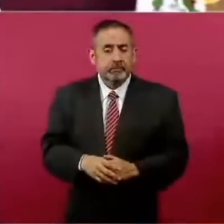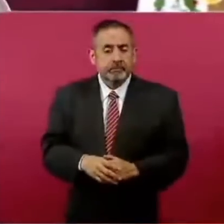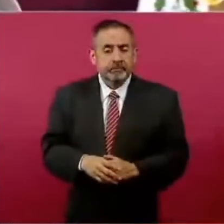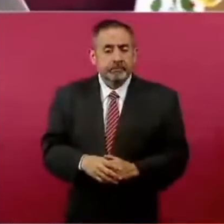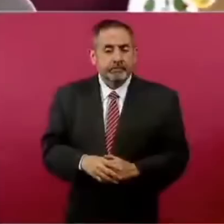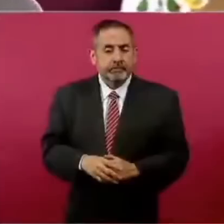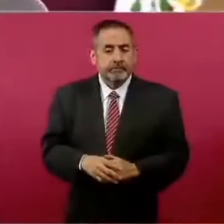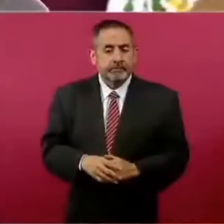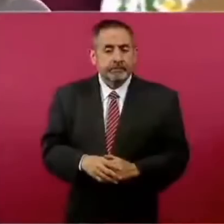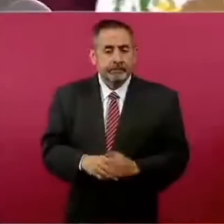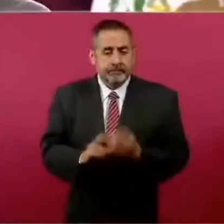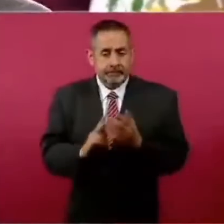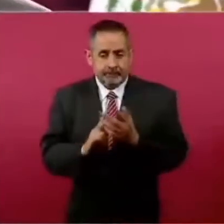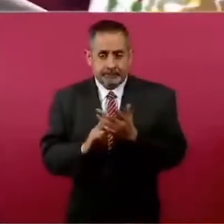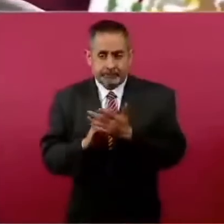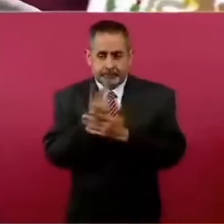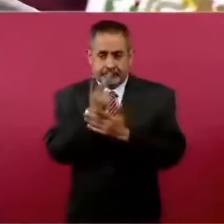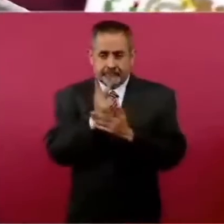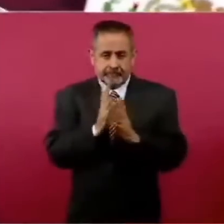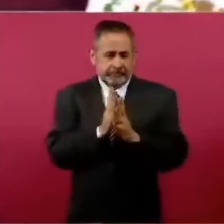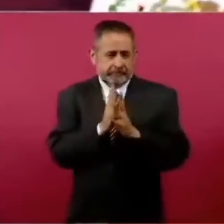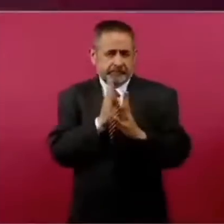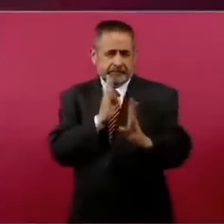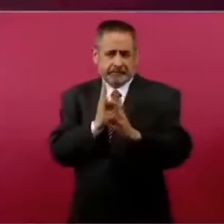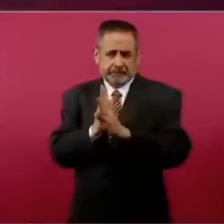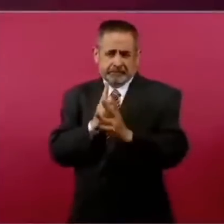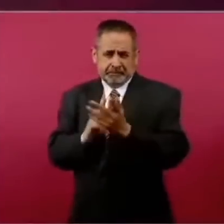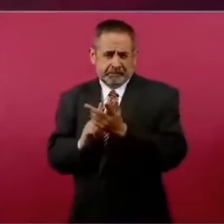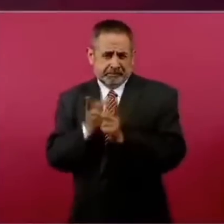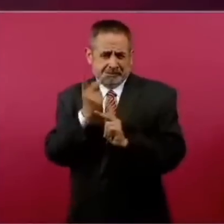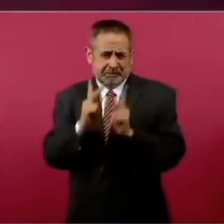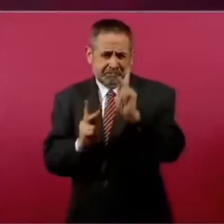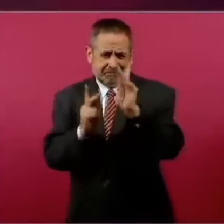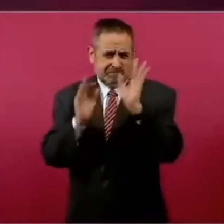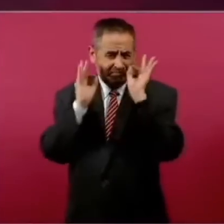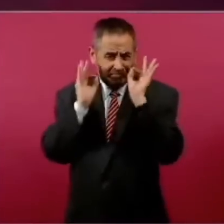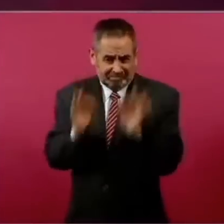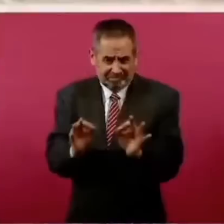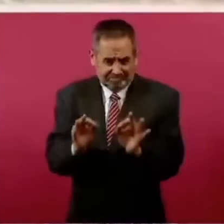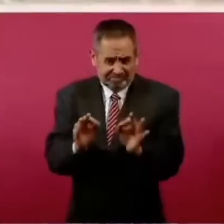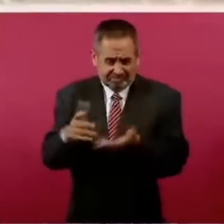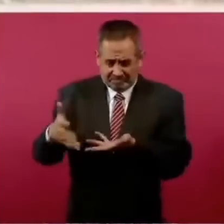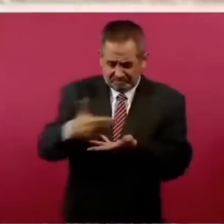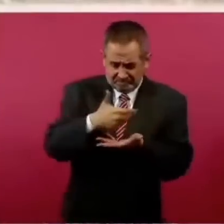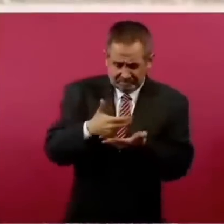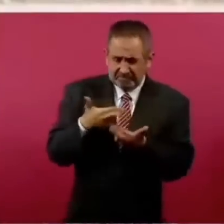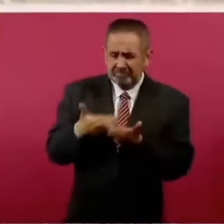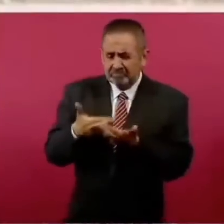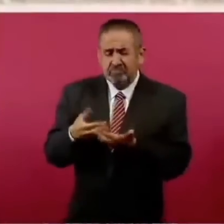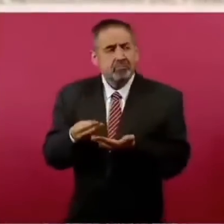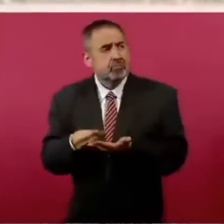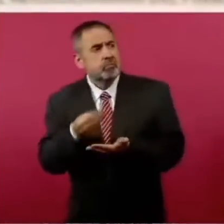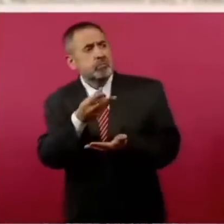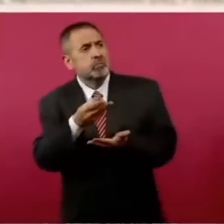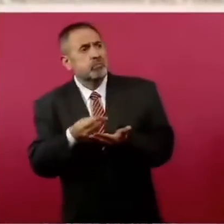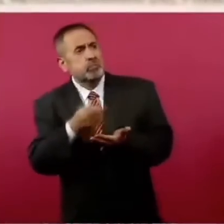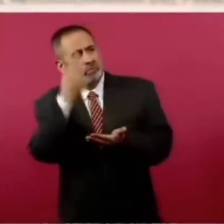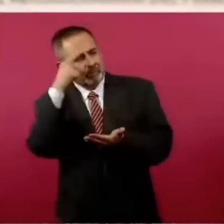Cuando la milpa se da bien, alcanza hasta para el pájaro.